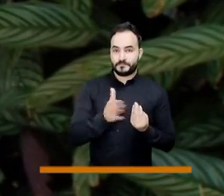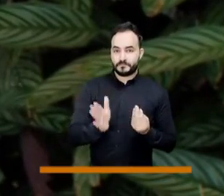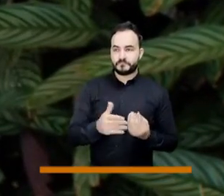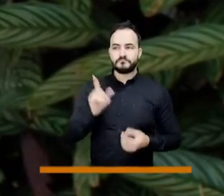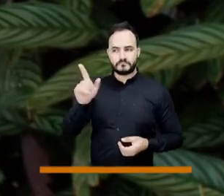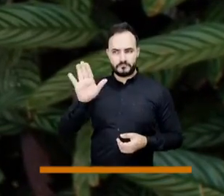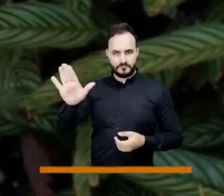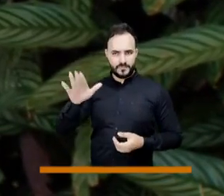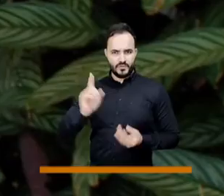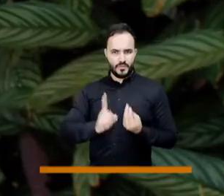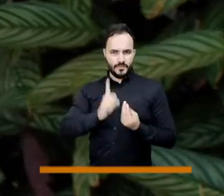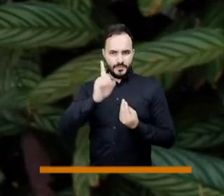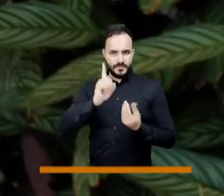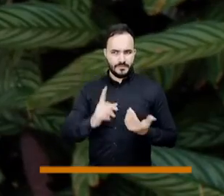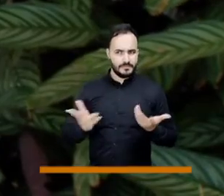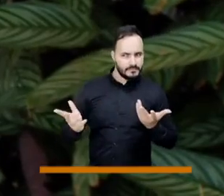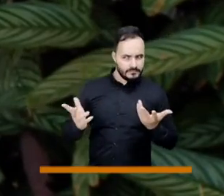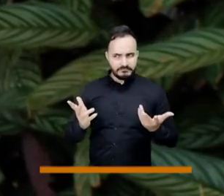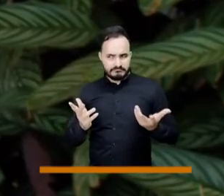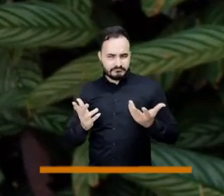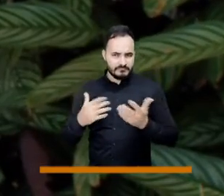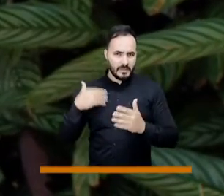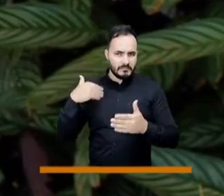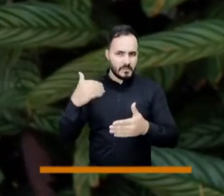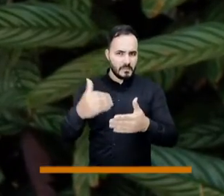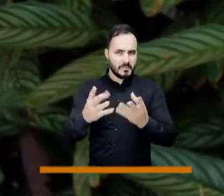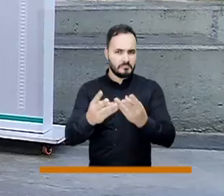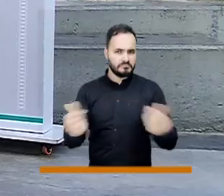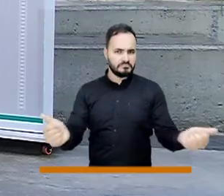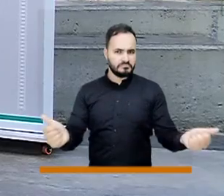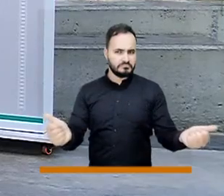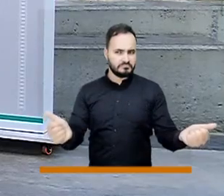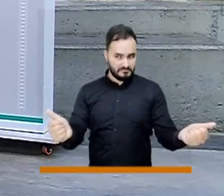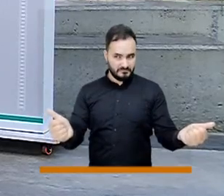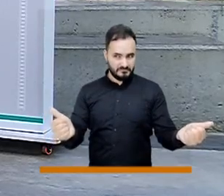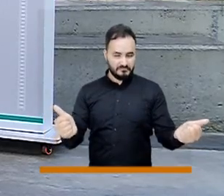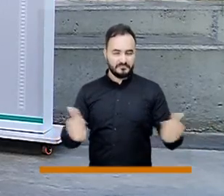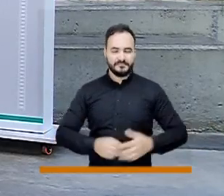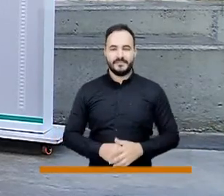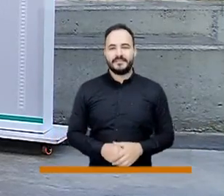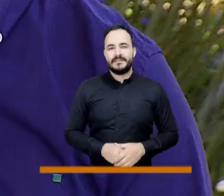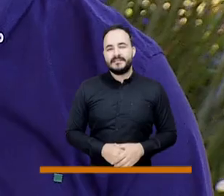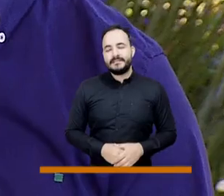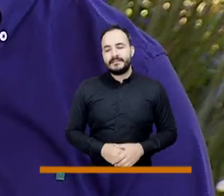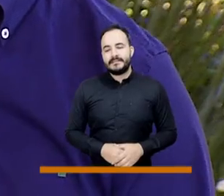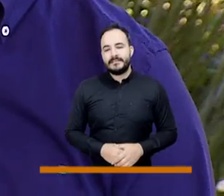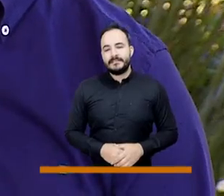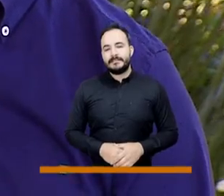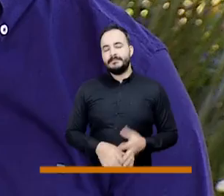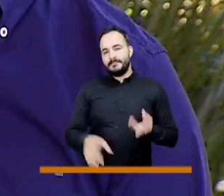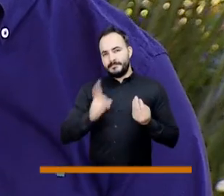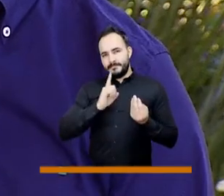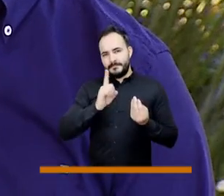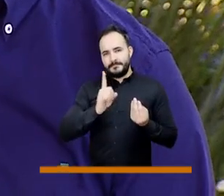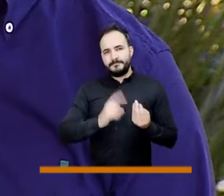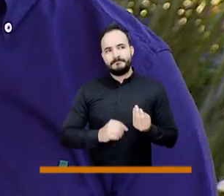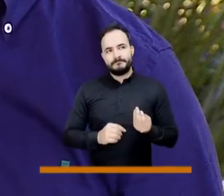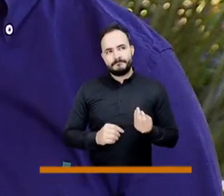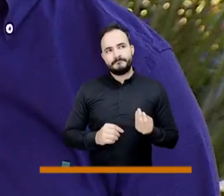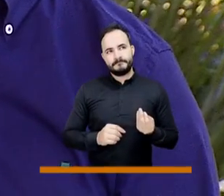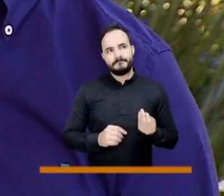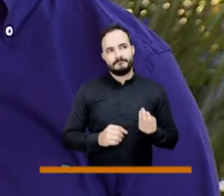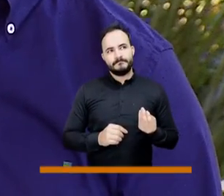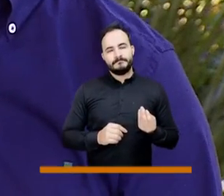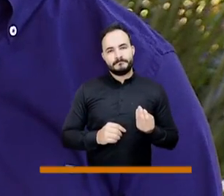Centro Democrático, su partido, está en vía de extinción. Yo creo que el partido ha